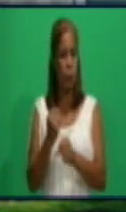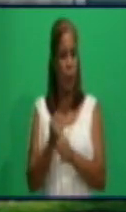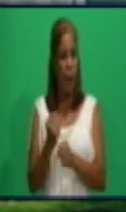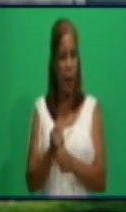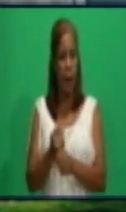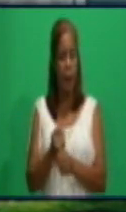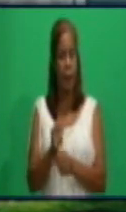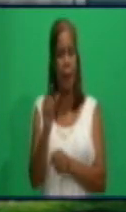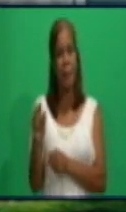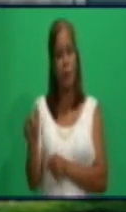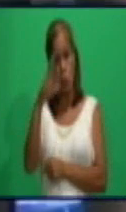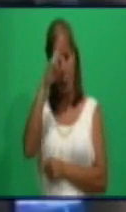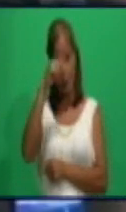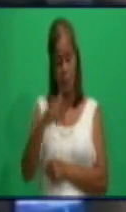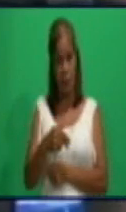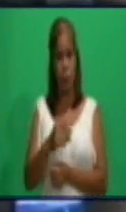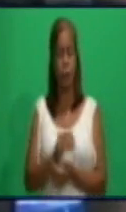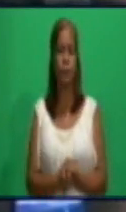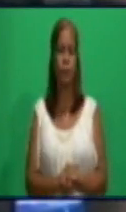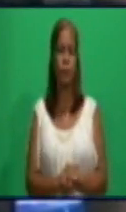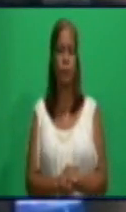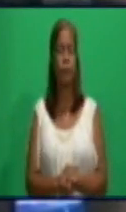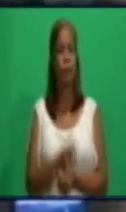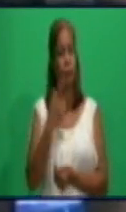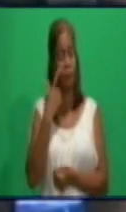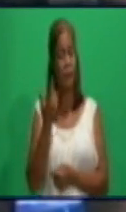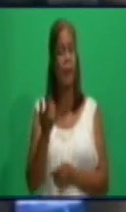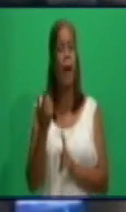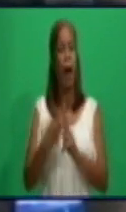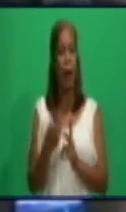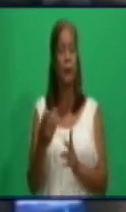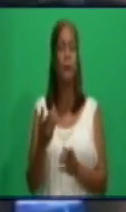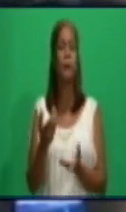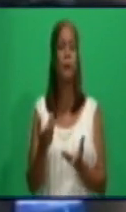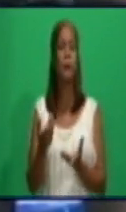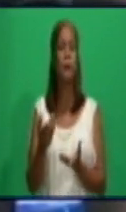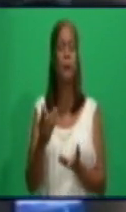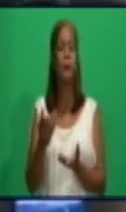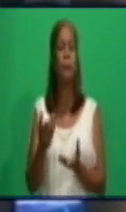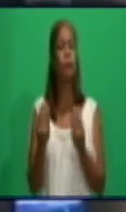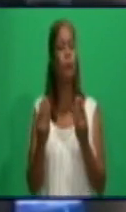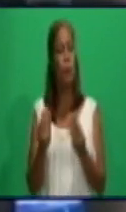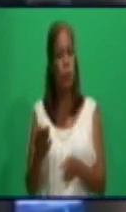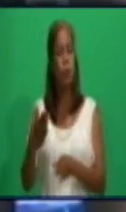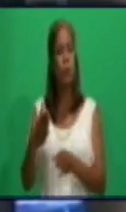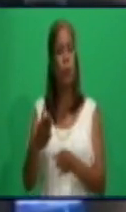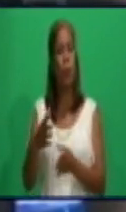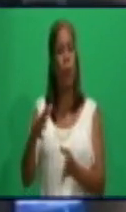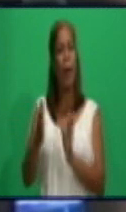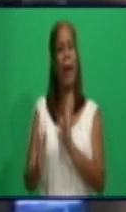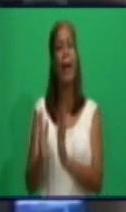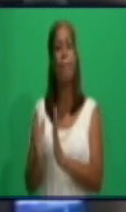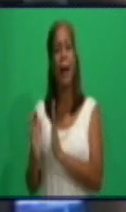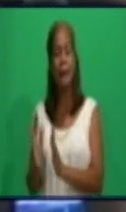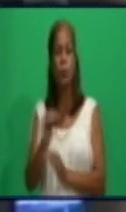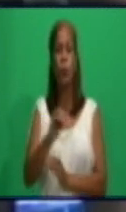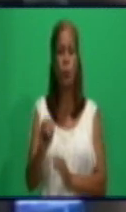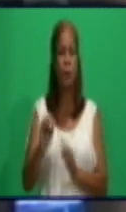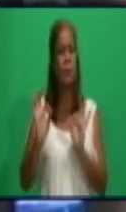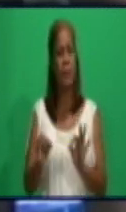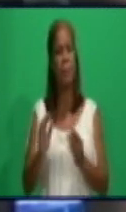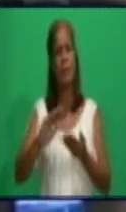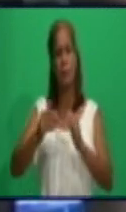las autoridades? A ver, hay varios espacios donde se tocan estos temas y desde el punto de vista de salud, todos los días se hace